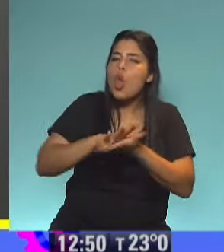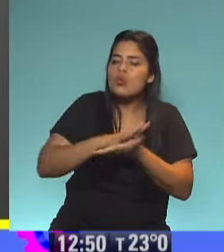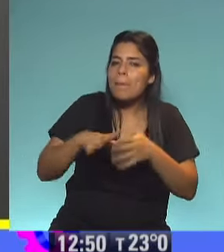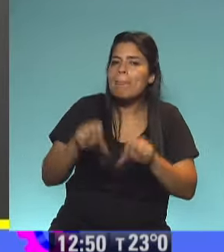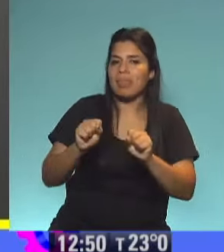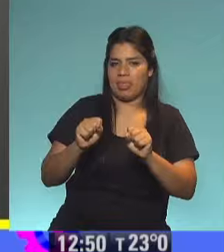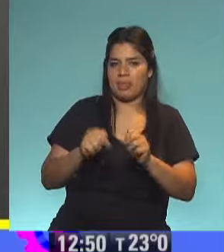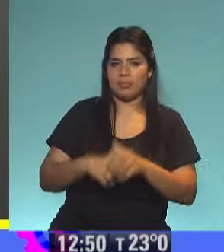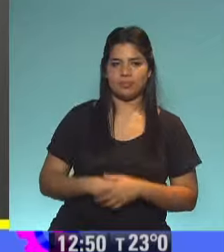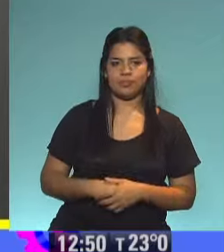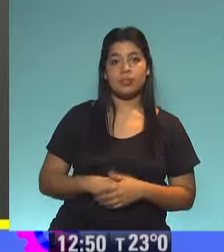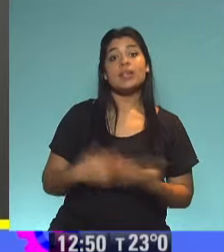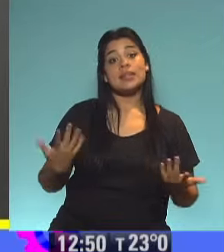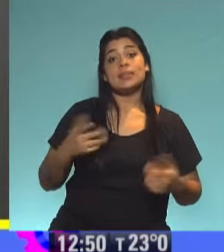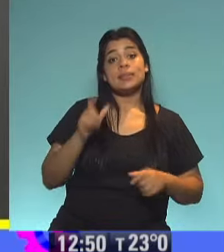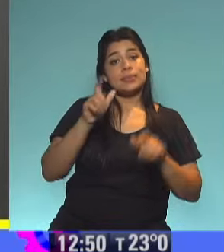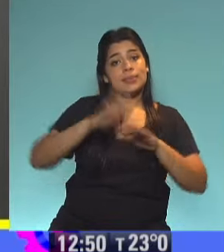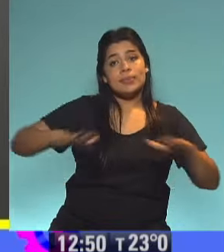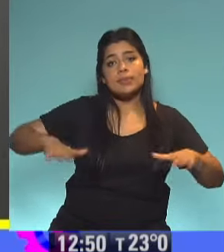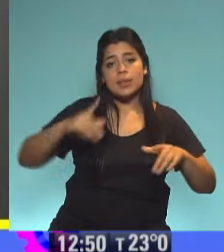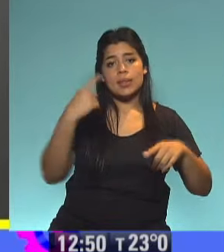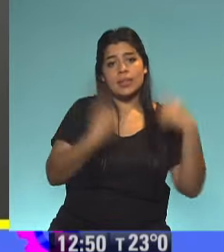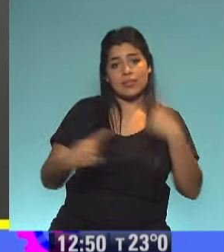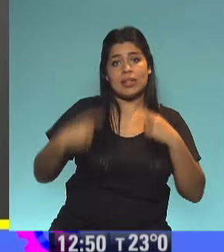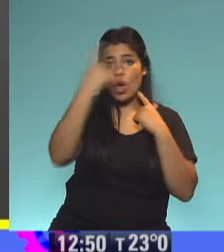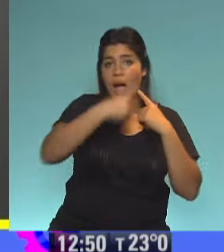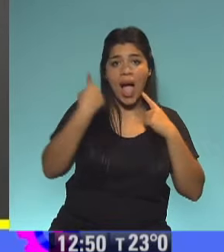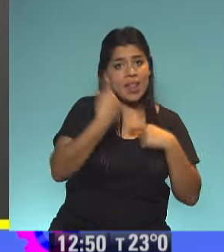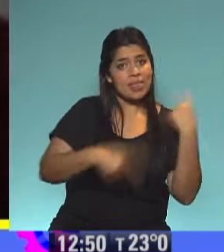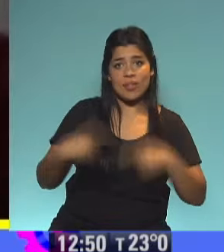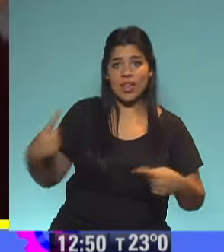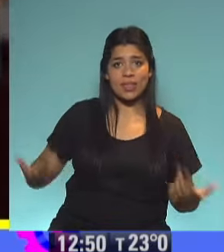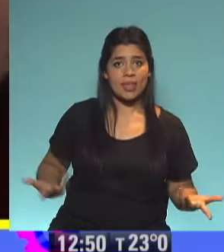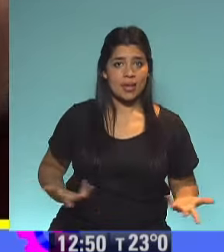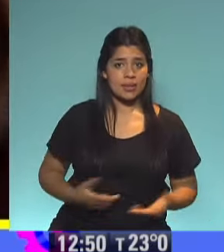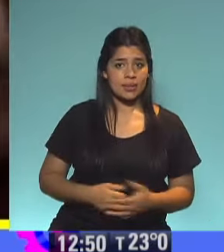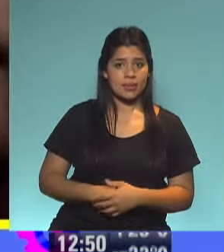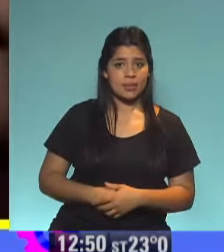Son distintos. La cara.